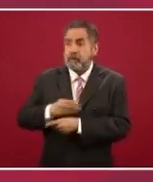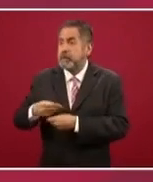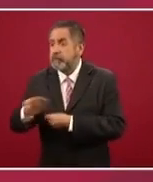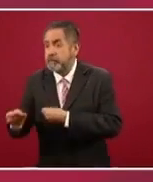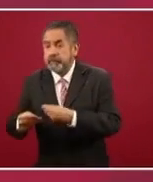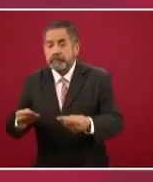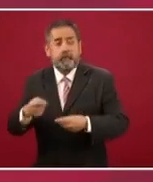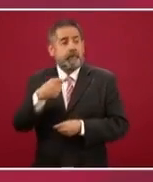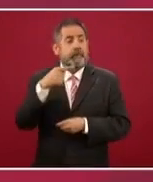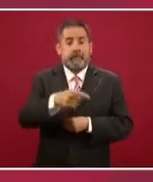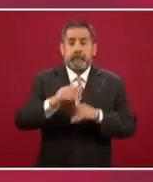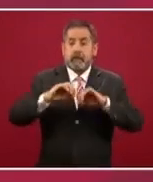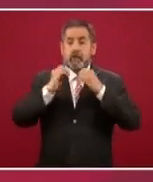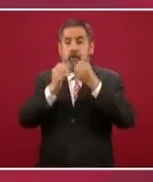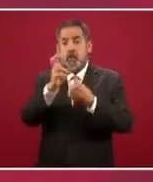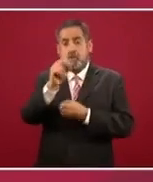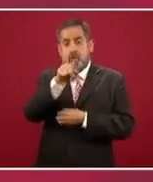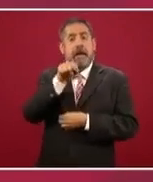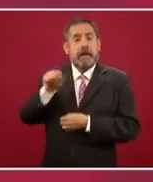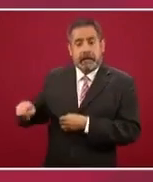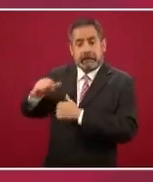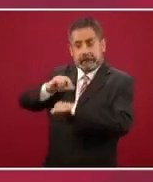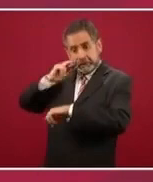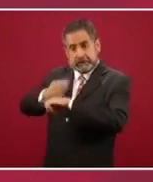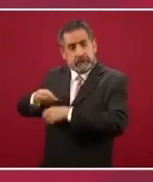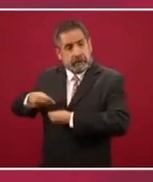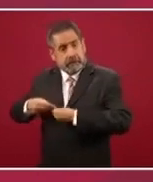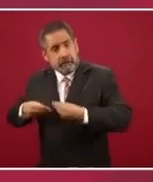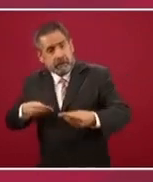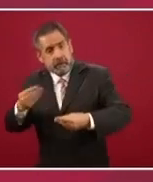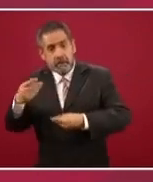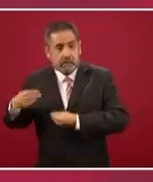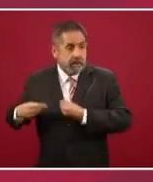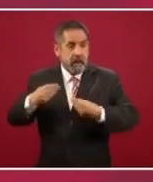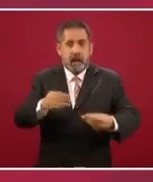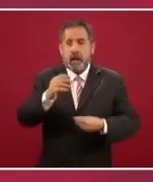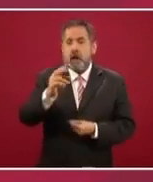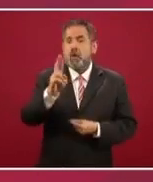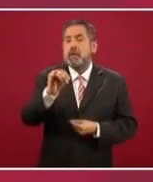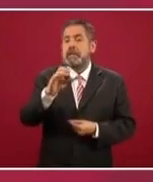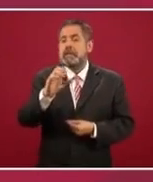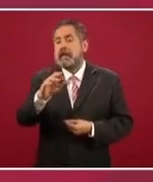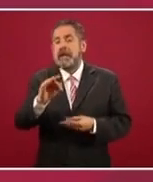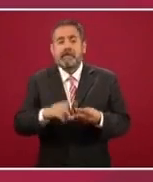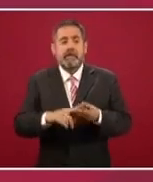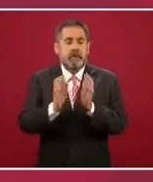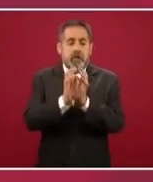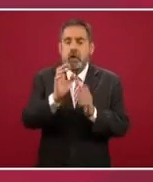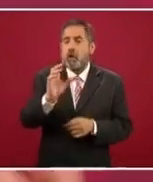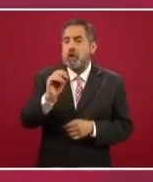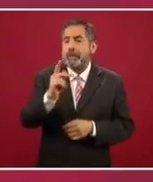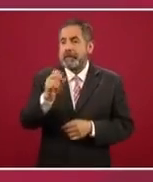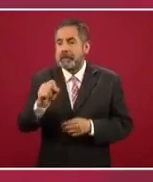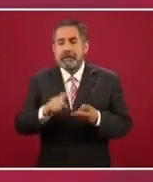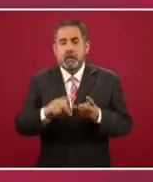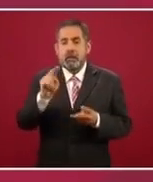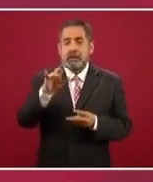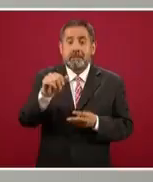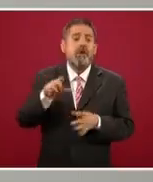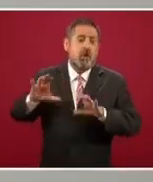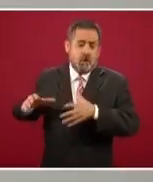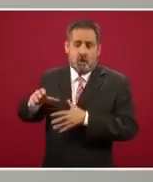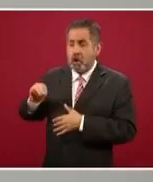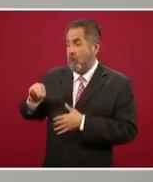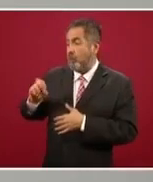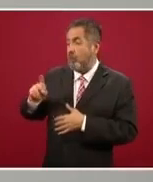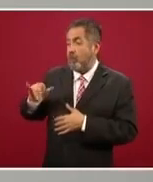varias organizaciones de las Naciones Unidas, específicamente UNICEF, OMS y OPS, pero es un monopolio. Es